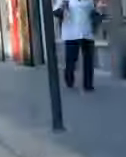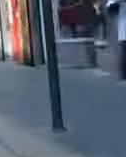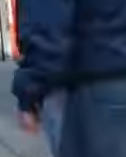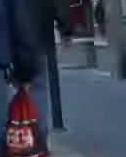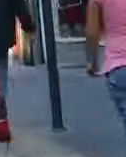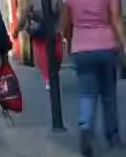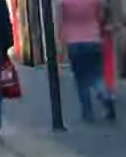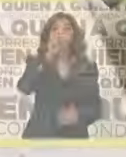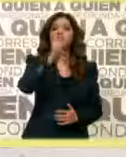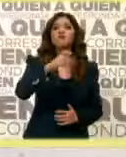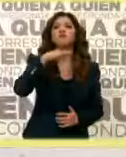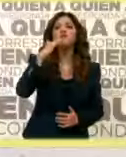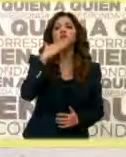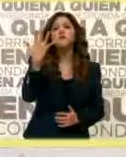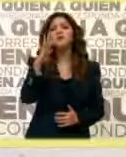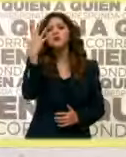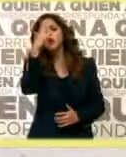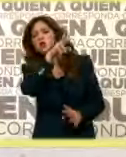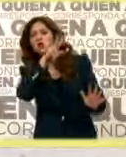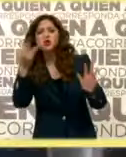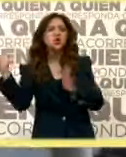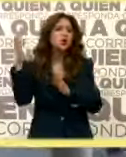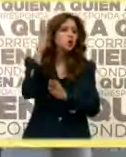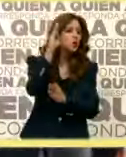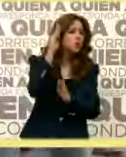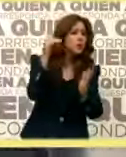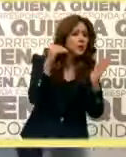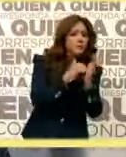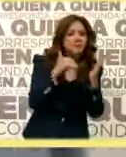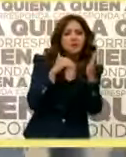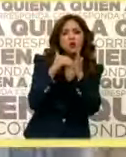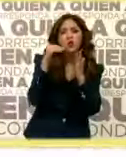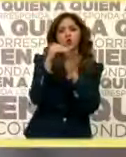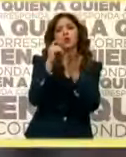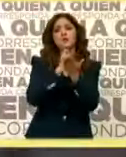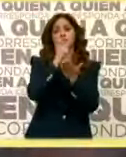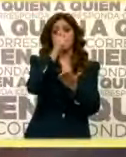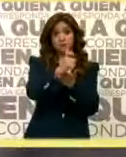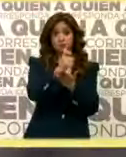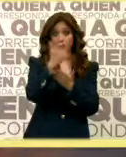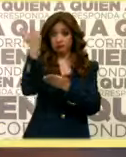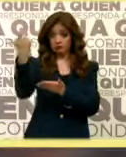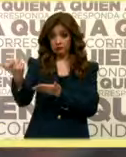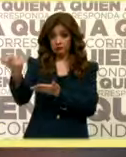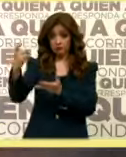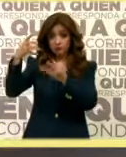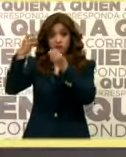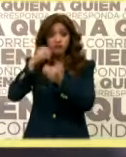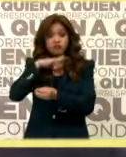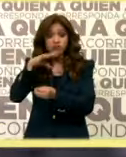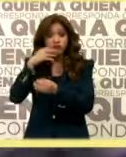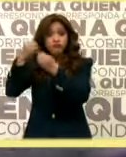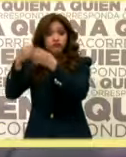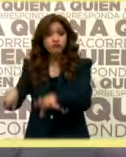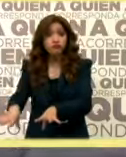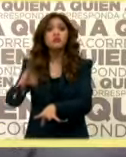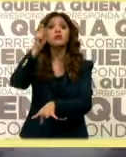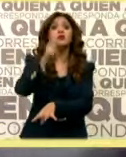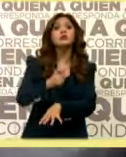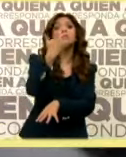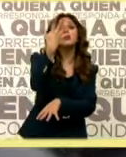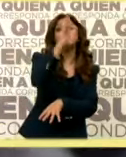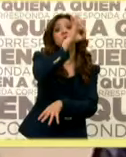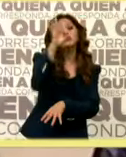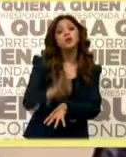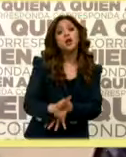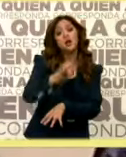La corrupción le cuesta a México cerca de 890 mil millones de pesos al año. Ese capital perdido representa casi el 5% del Producto